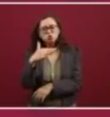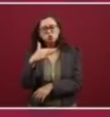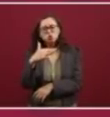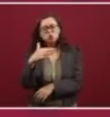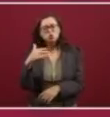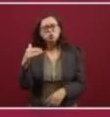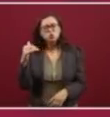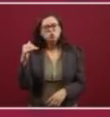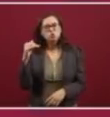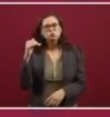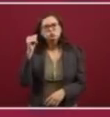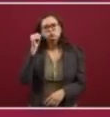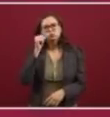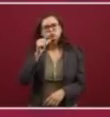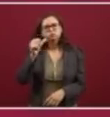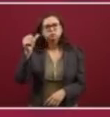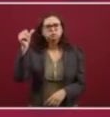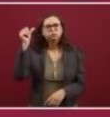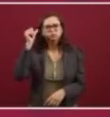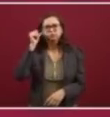con la